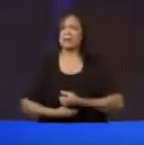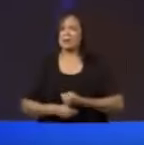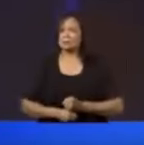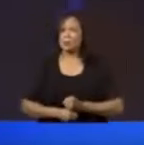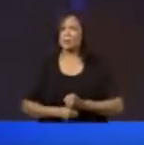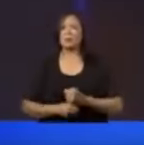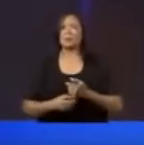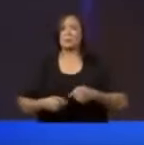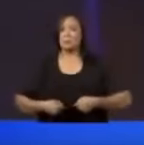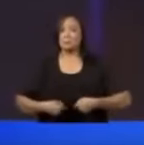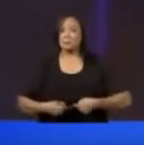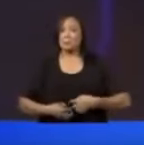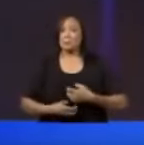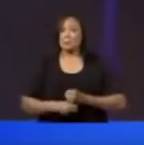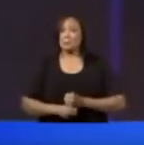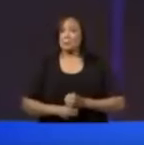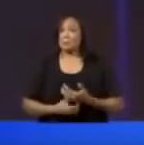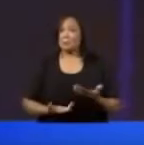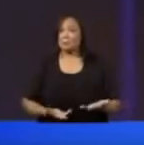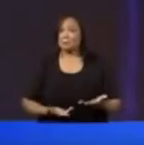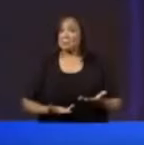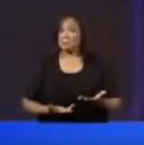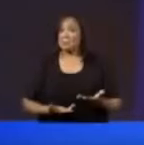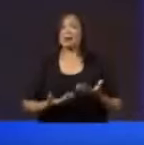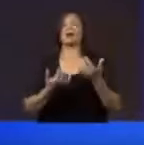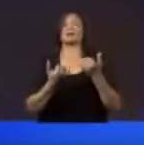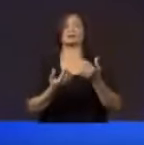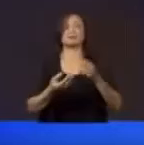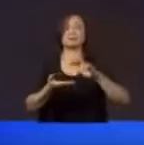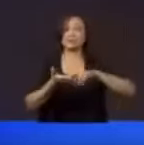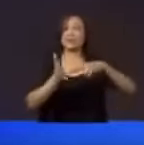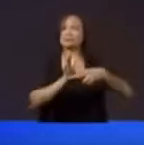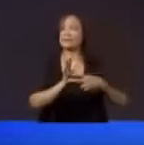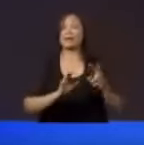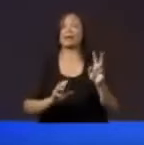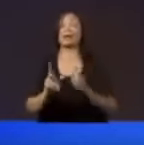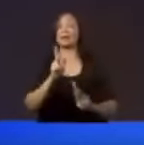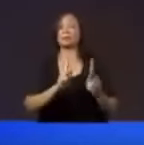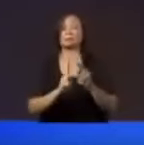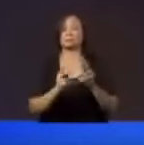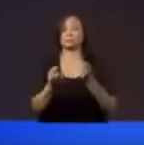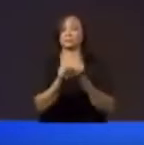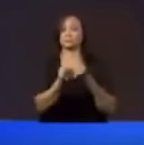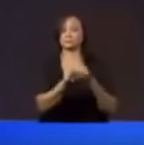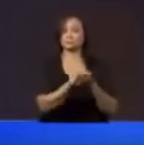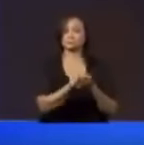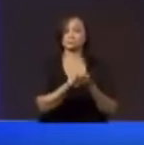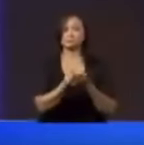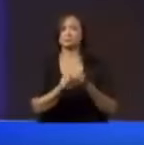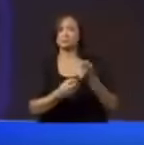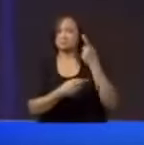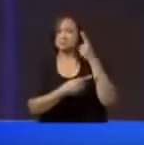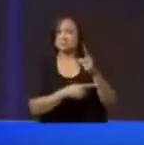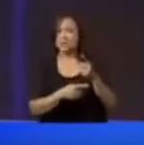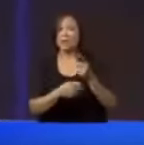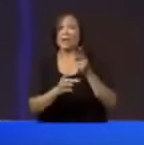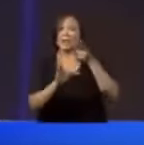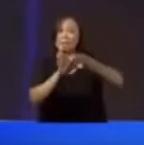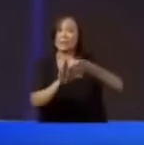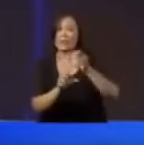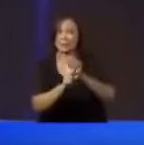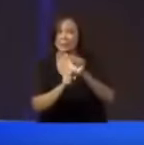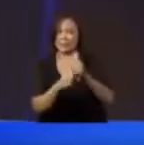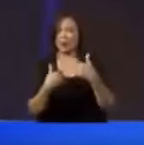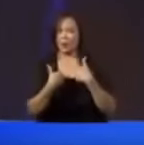estómago de la gente está vacío. Estamos hablando de que a la gente hay que apoyarla para que tenga un empleo